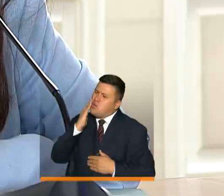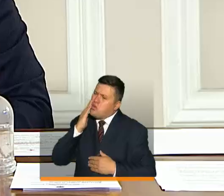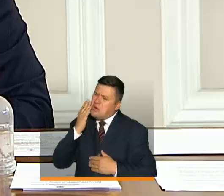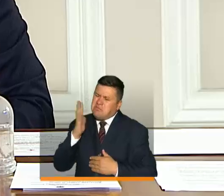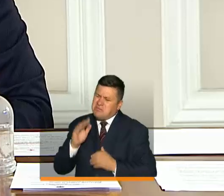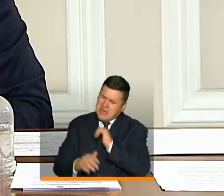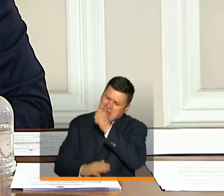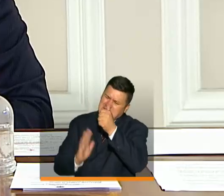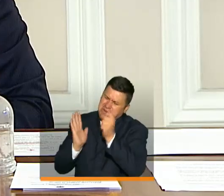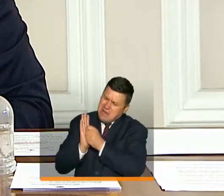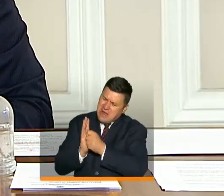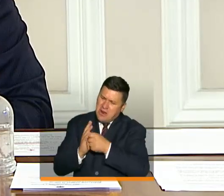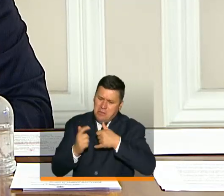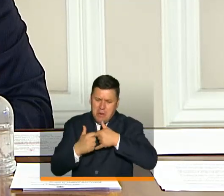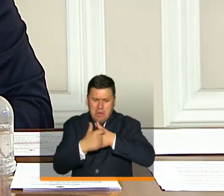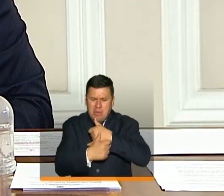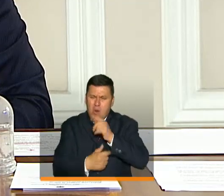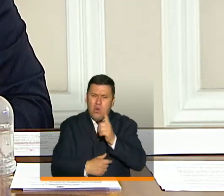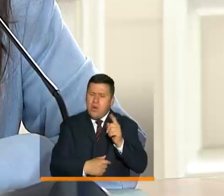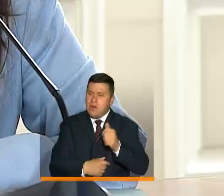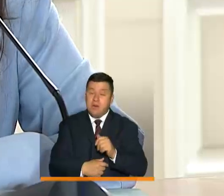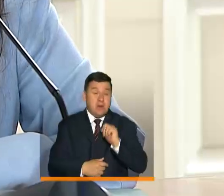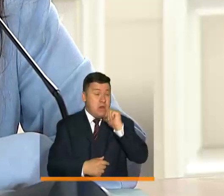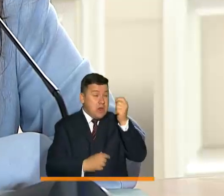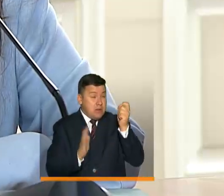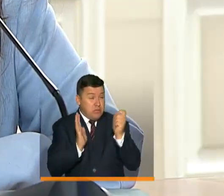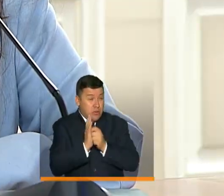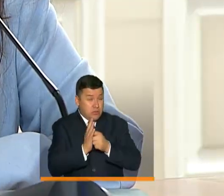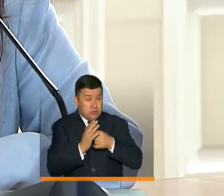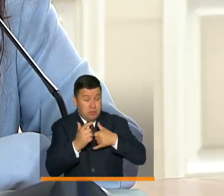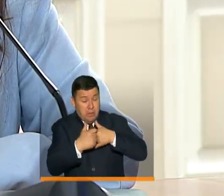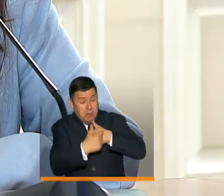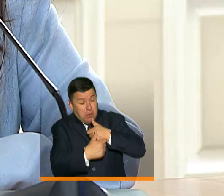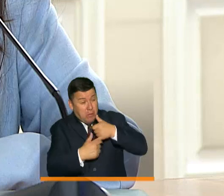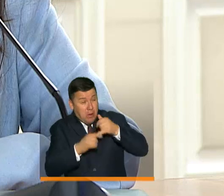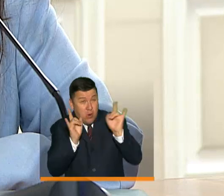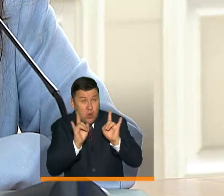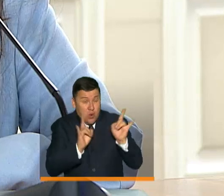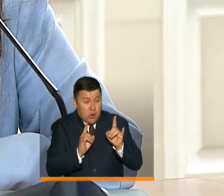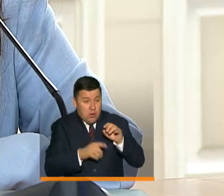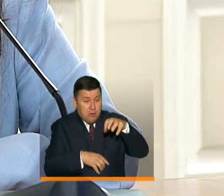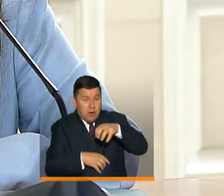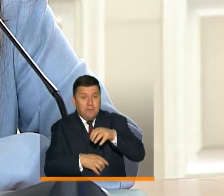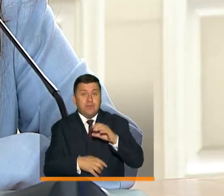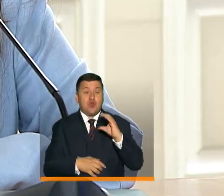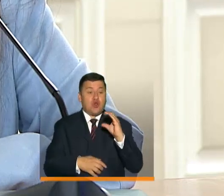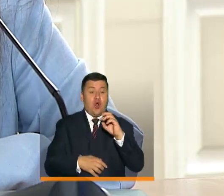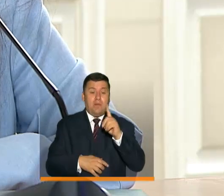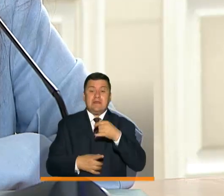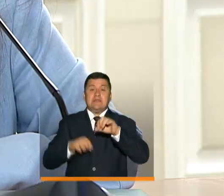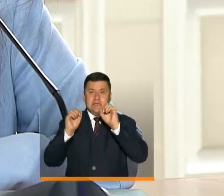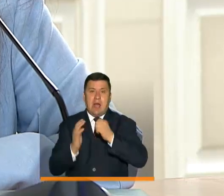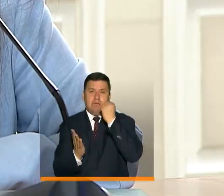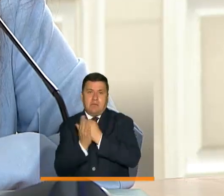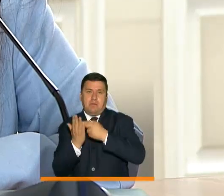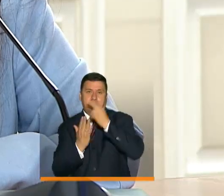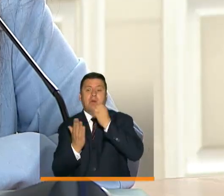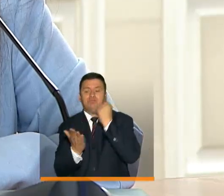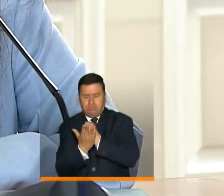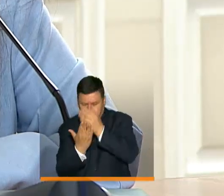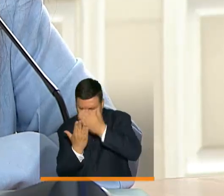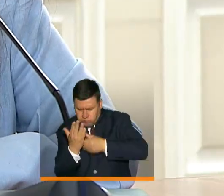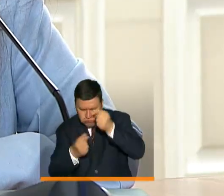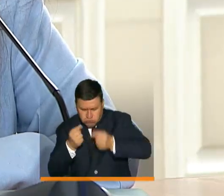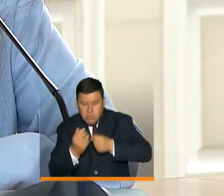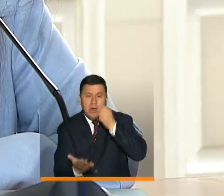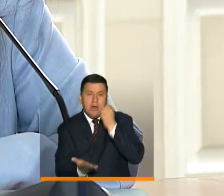tener esos 10.000 puntos digitales, doctora Karen? Esos 10.000 puntos digitales, presidente, ya el COMPES fue aprobado, obviamente